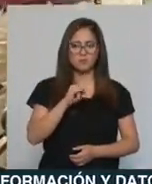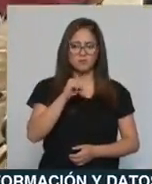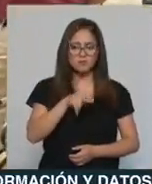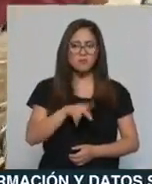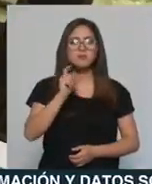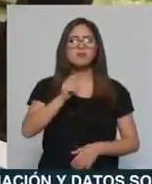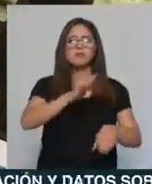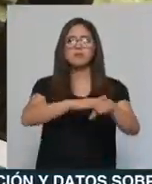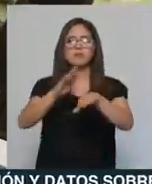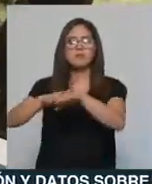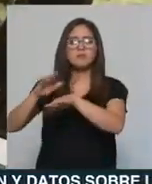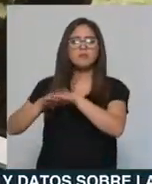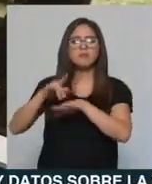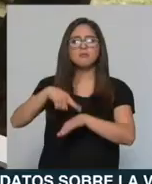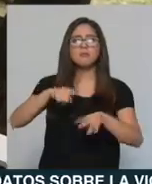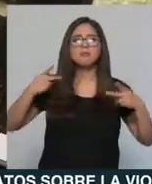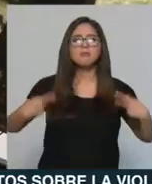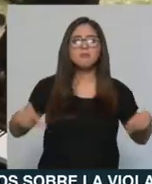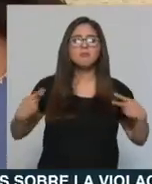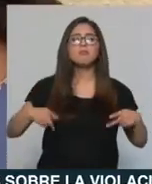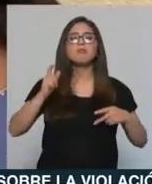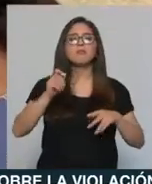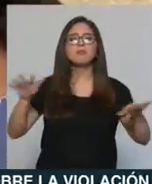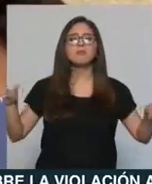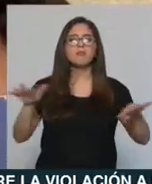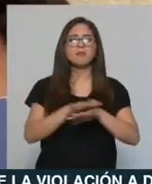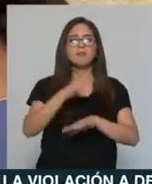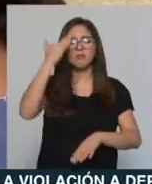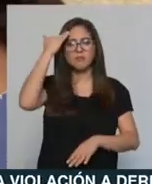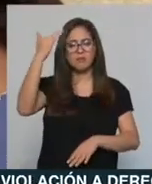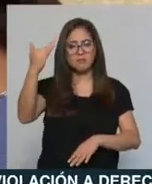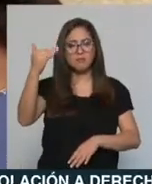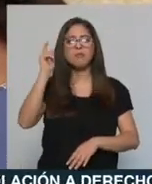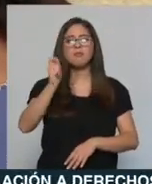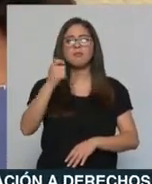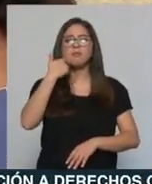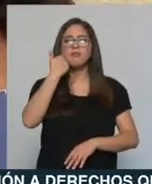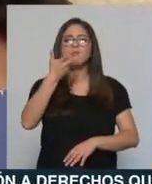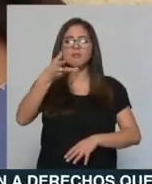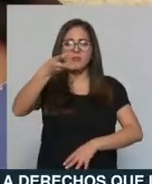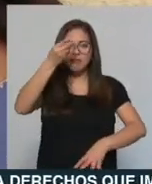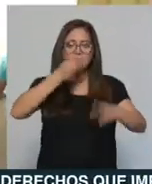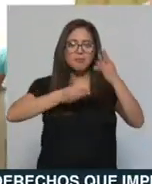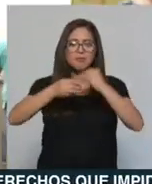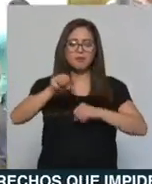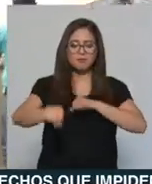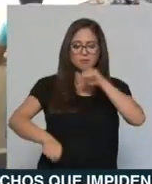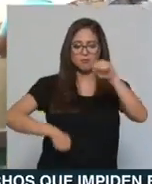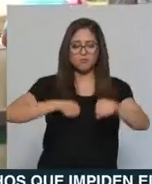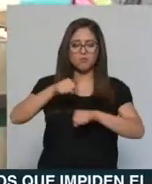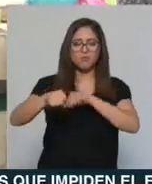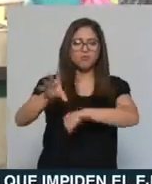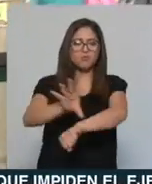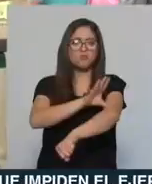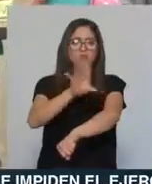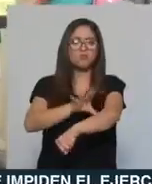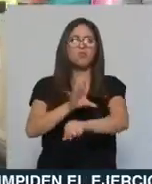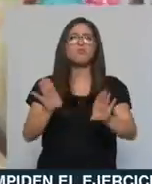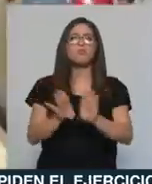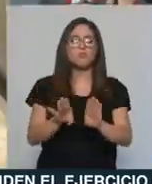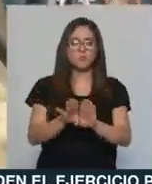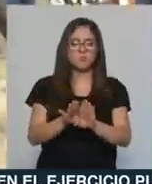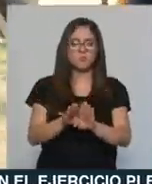acción ciudadana para detener el cambio climático. Se interesó por aprender a generar energía eléctrica a través de una